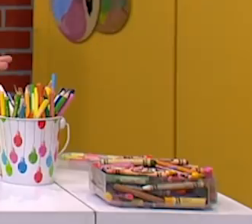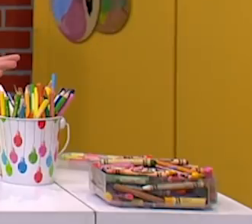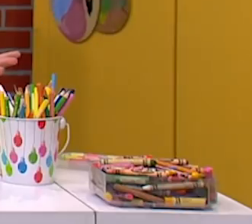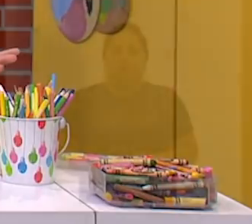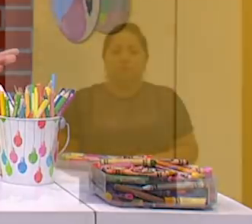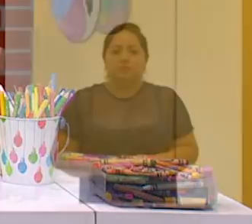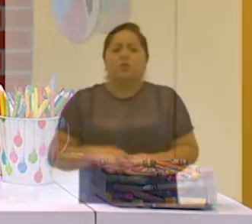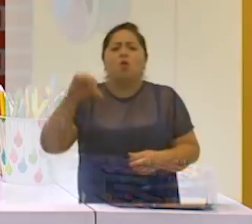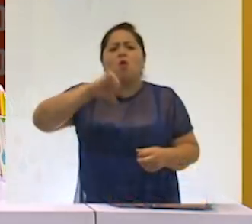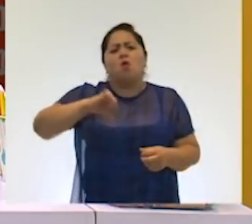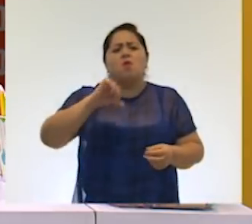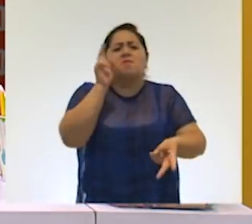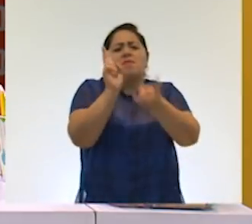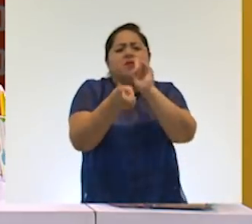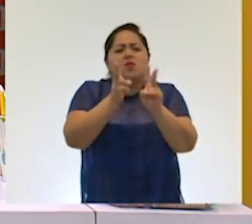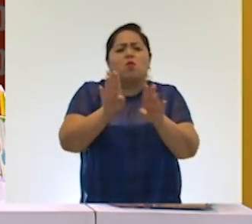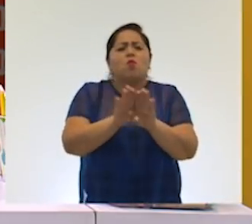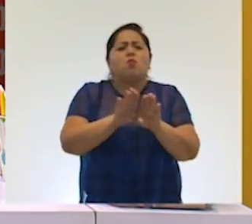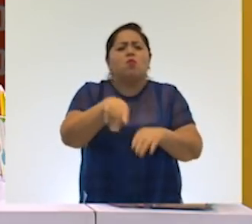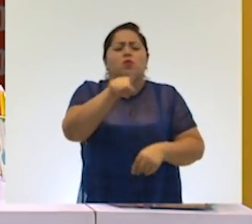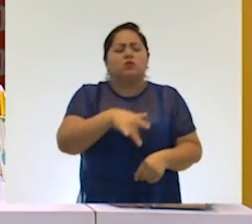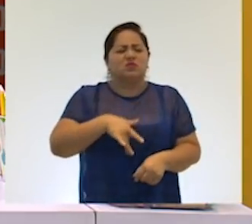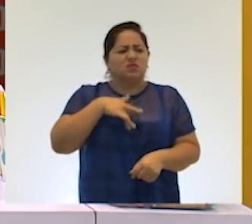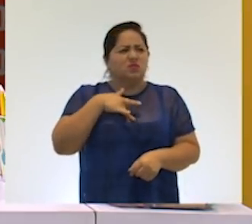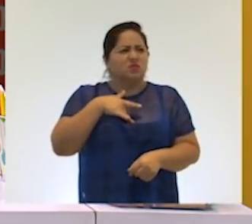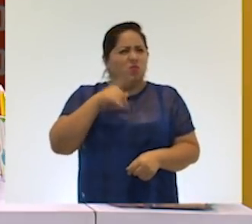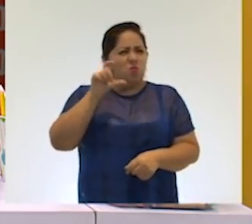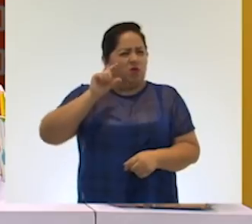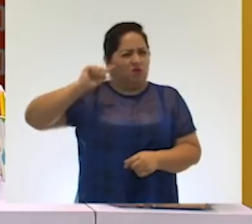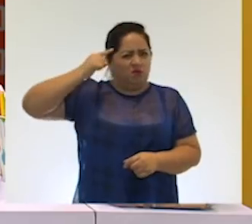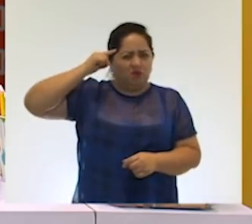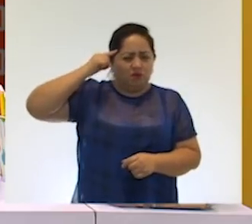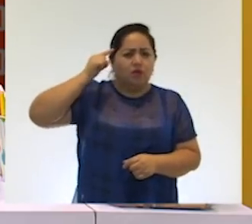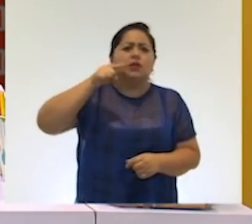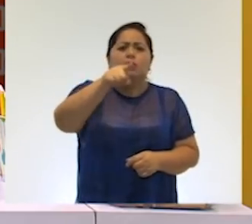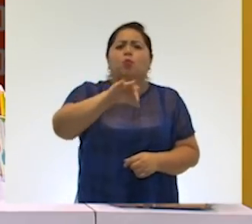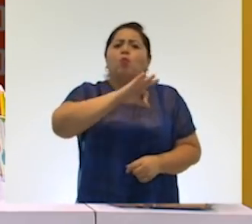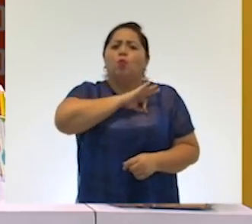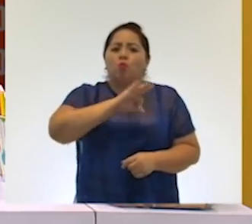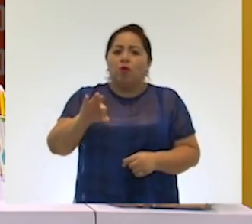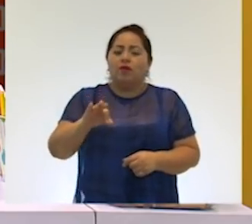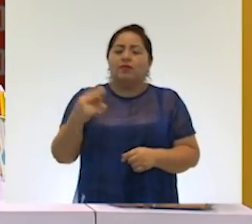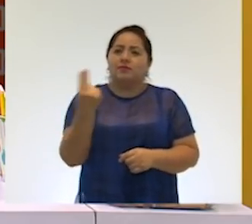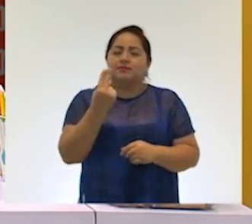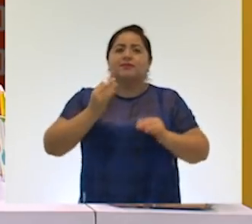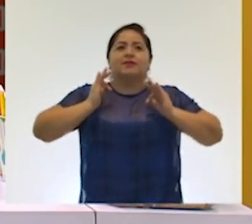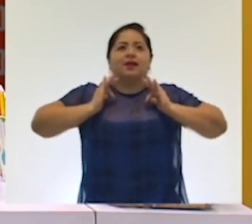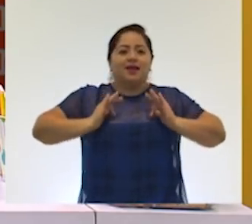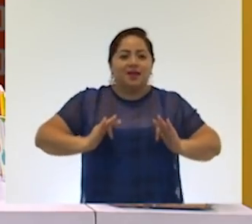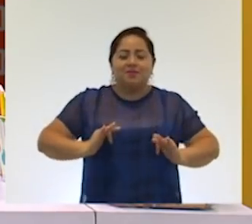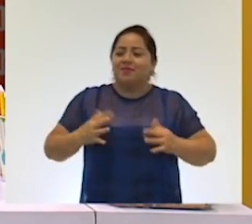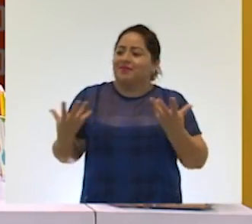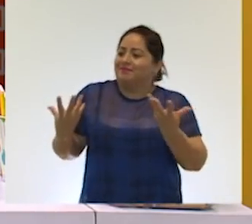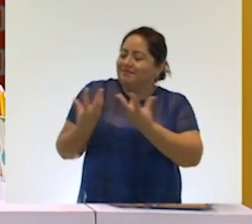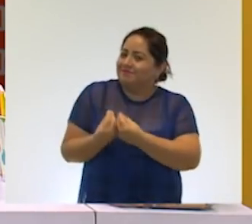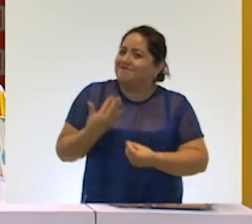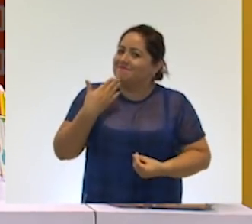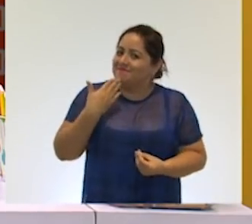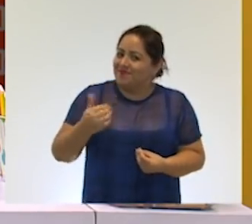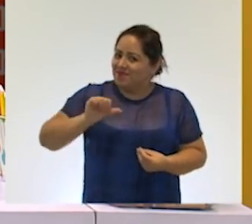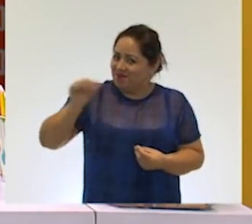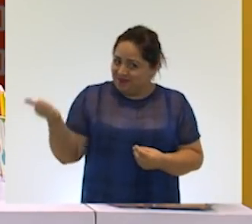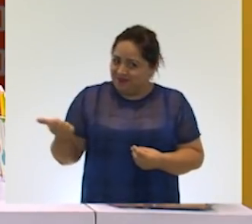Hoy vamos a platicar de cómo nos sentimos cuando nos enojamos y lo que podemos hacer para estar en calma y convivir con otros, ¿verdad?